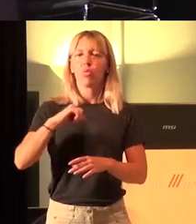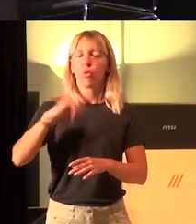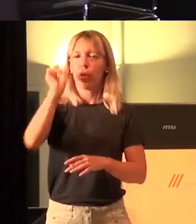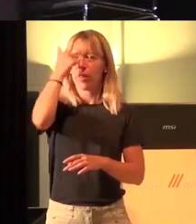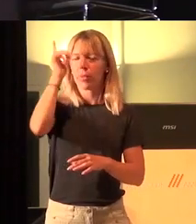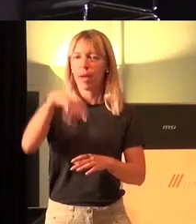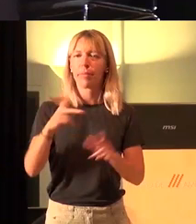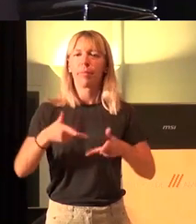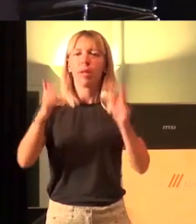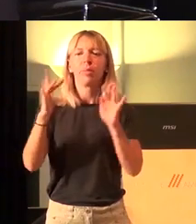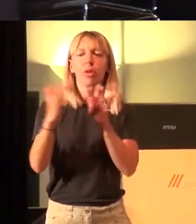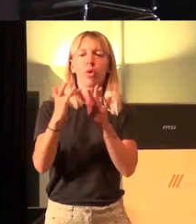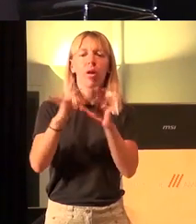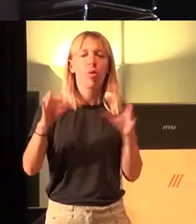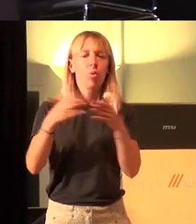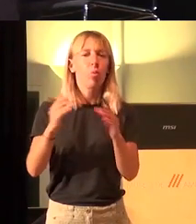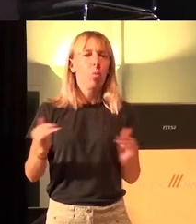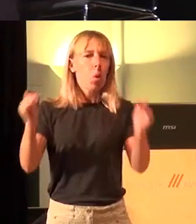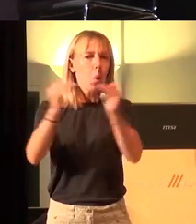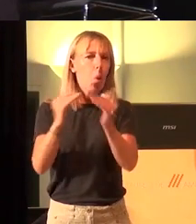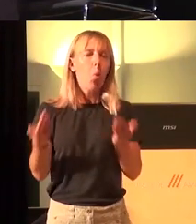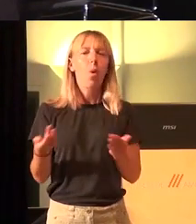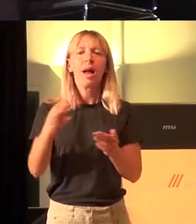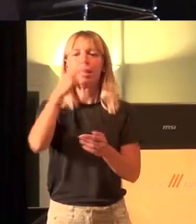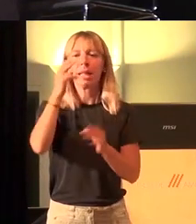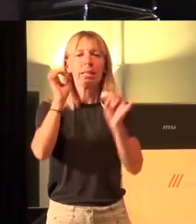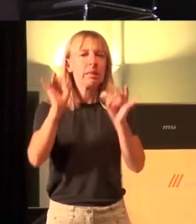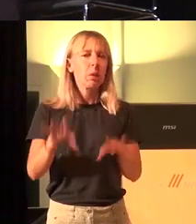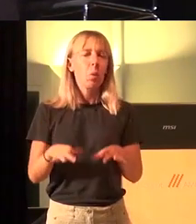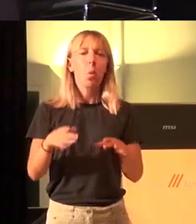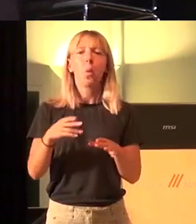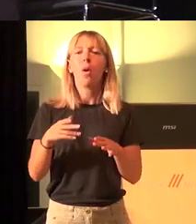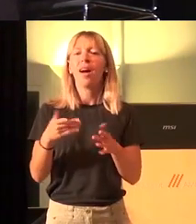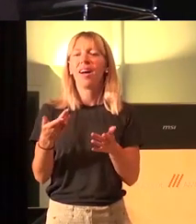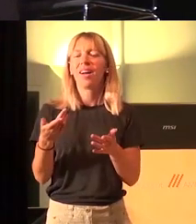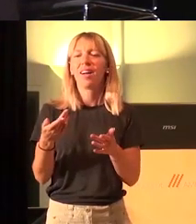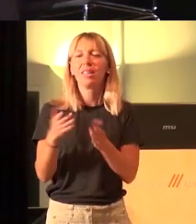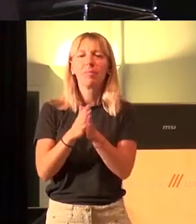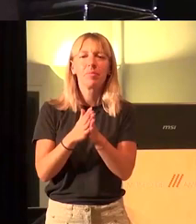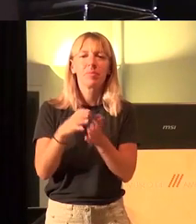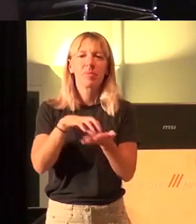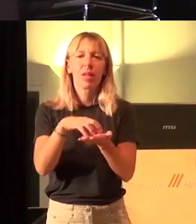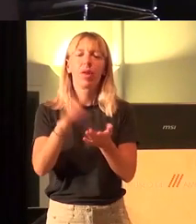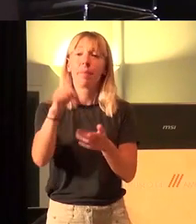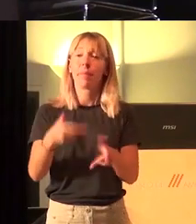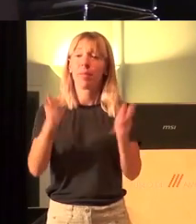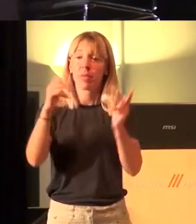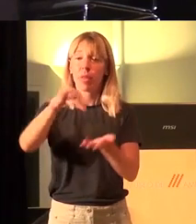permite contactar con un grupo de iguales, con sus mismos intereses, con sus mismas inquietudes, les permite conocer la